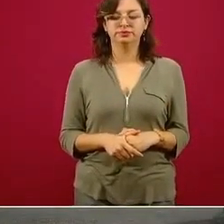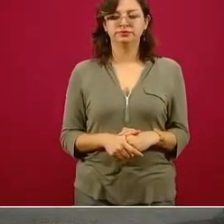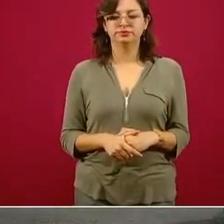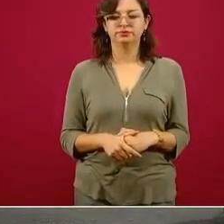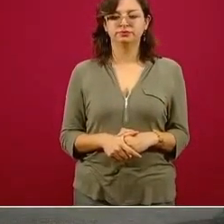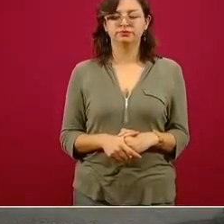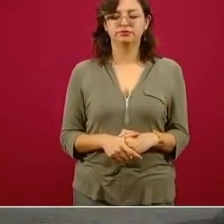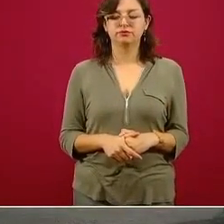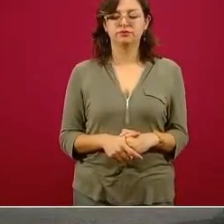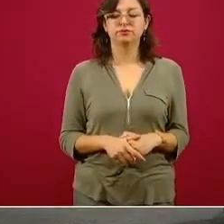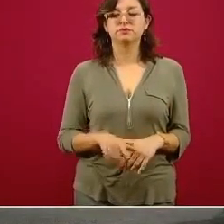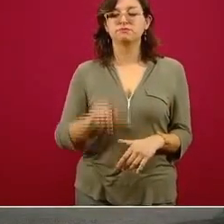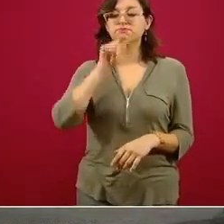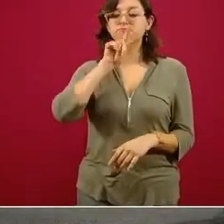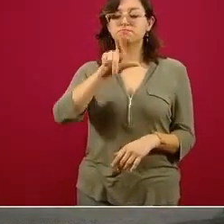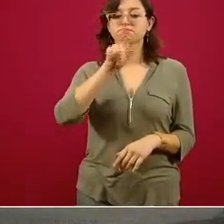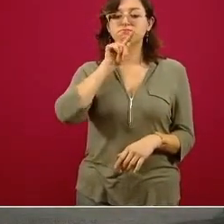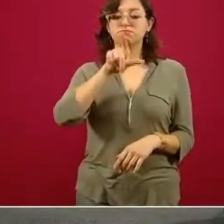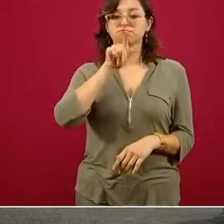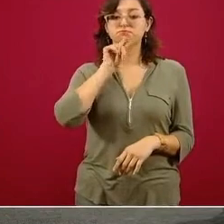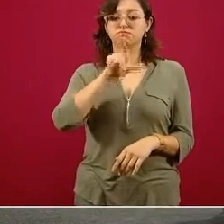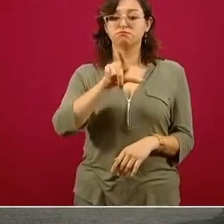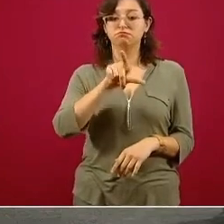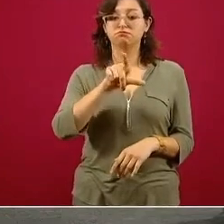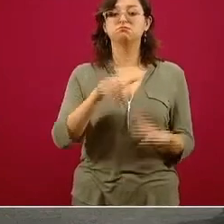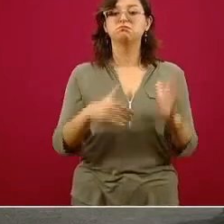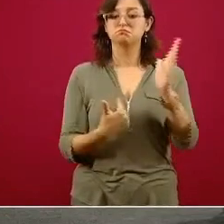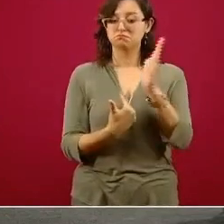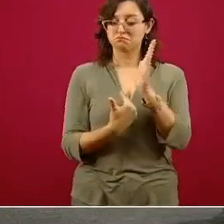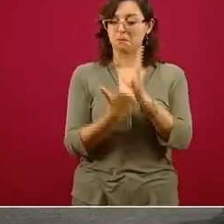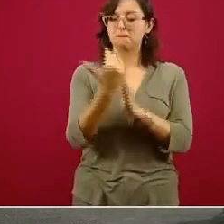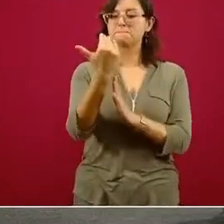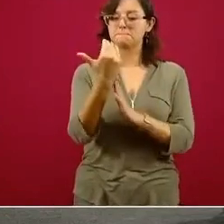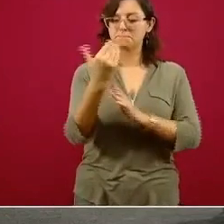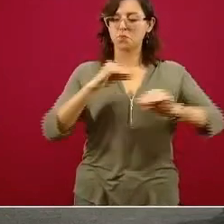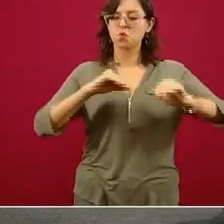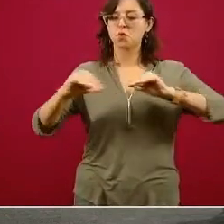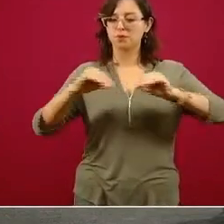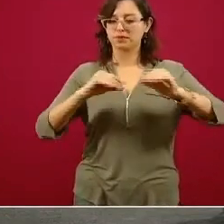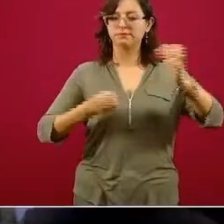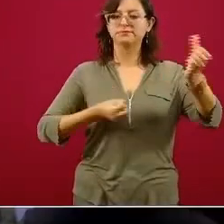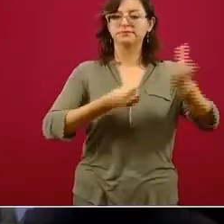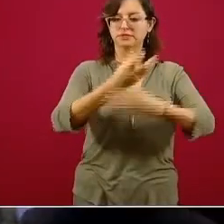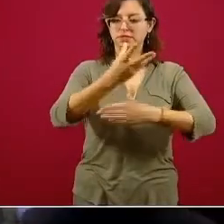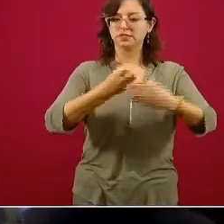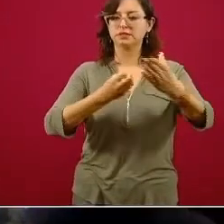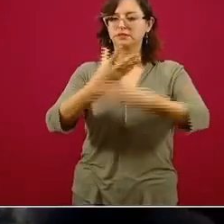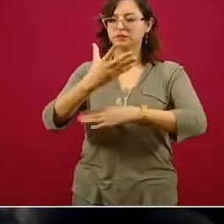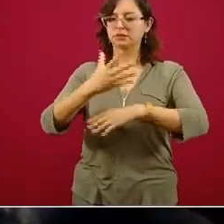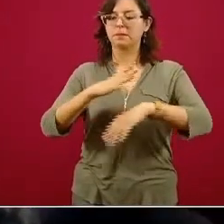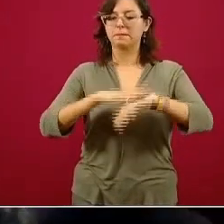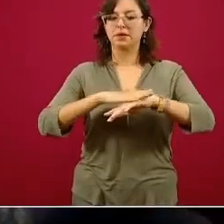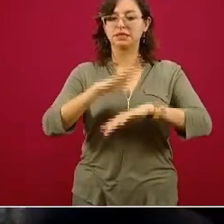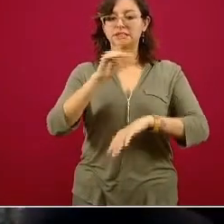El estado de Jalisco ha incrementado un poco su movilidad. Es un estado